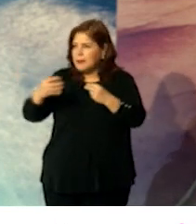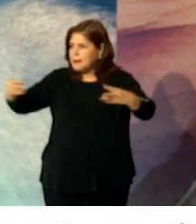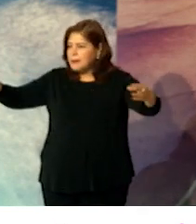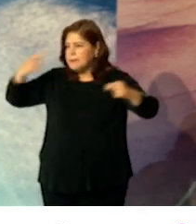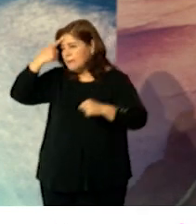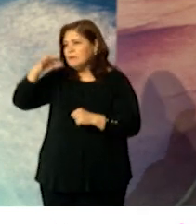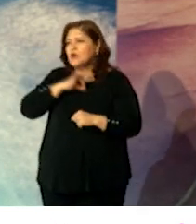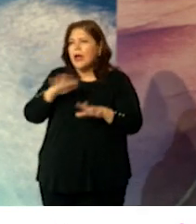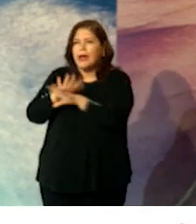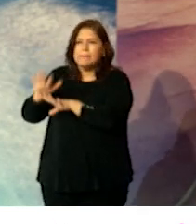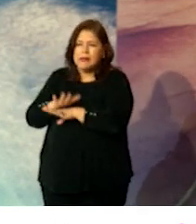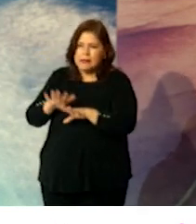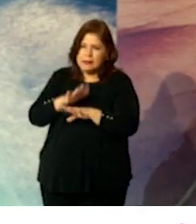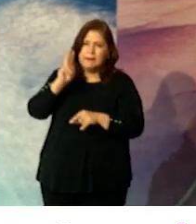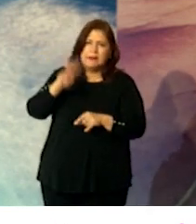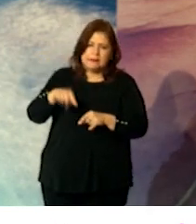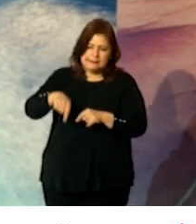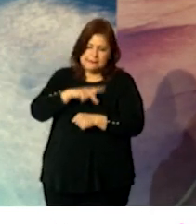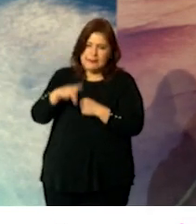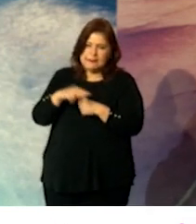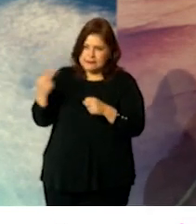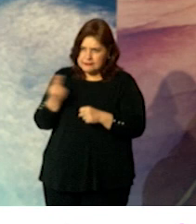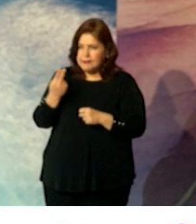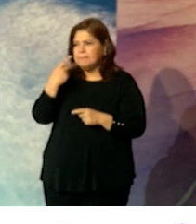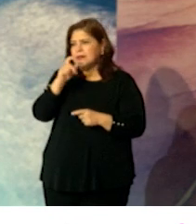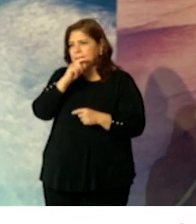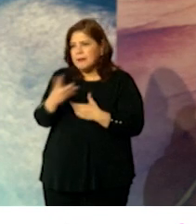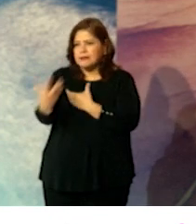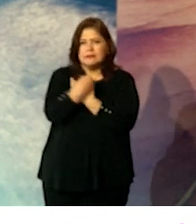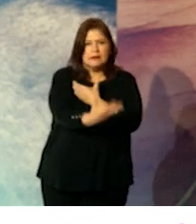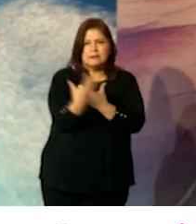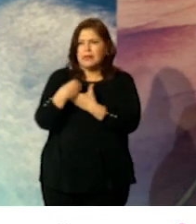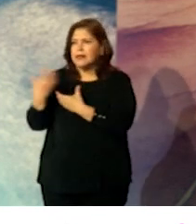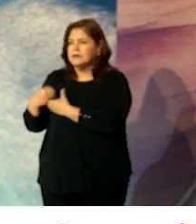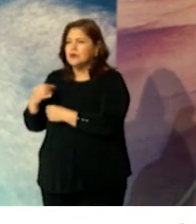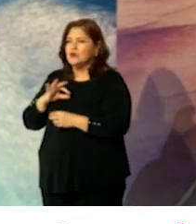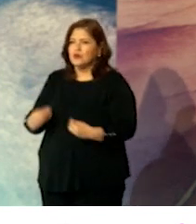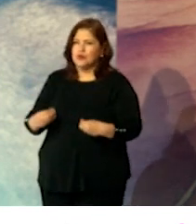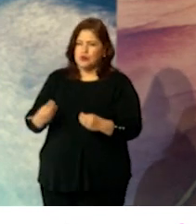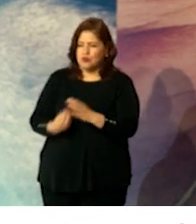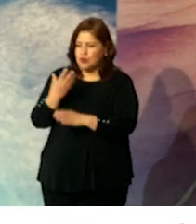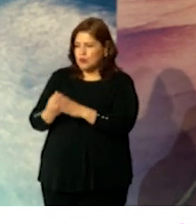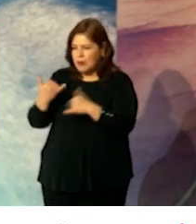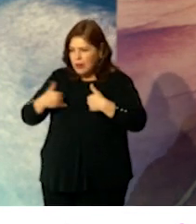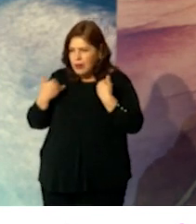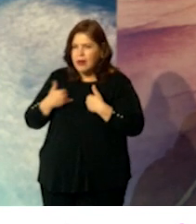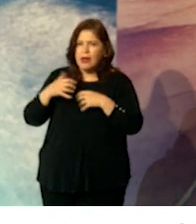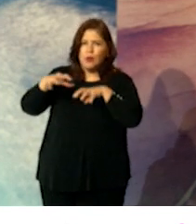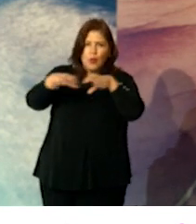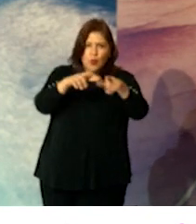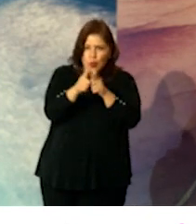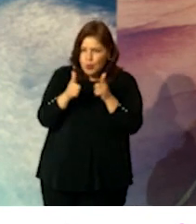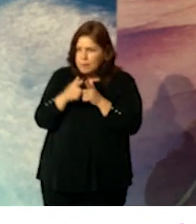que se necesitan en el país, pero también integrar a nuevas juventudes, integrar a nuevos sectores, para que realmente